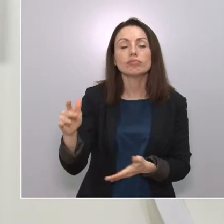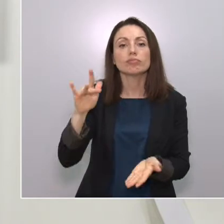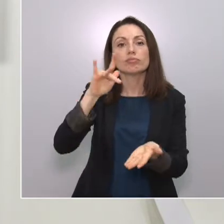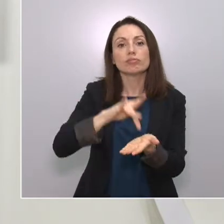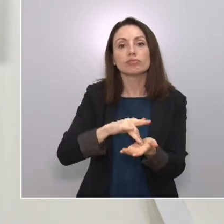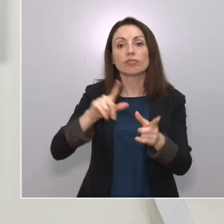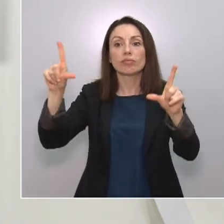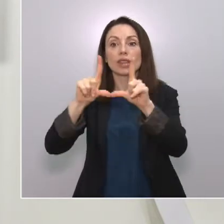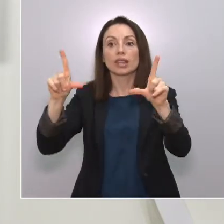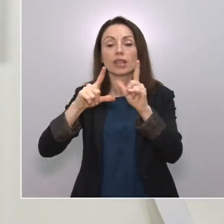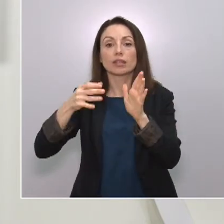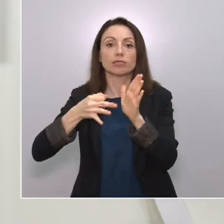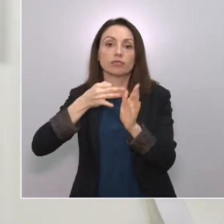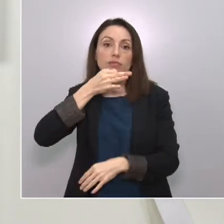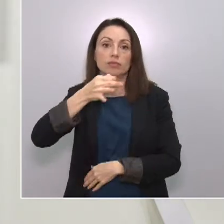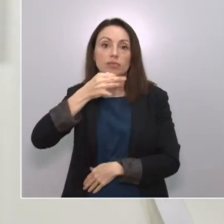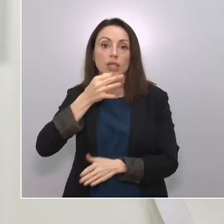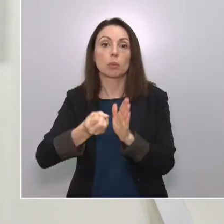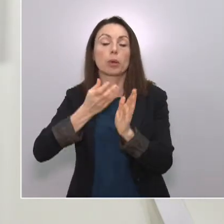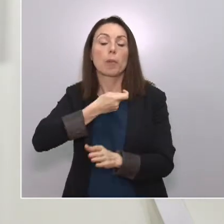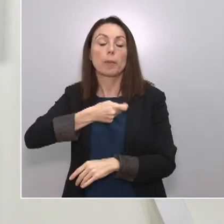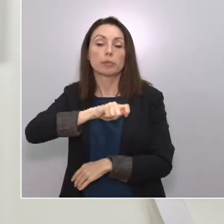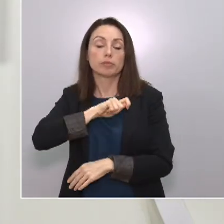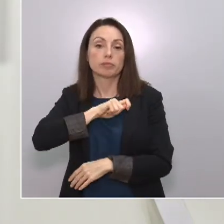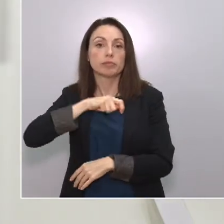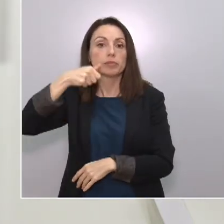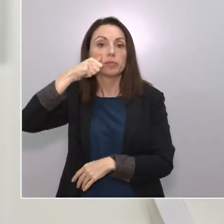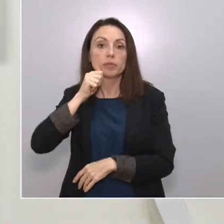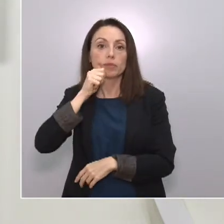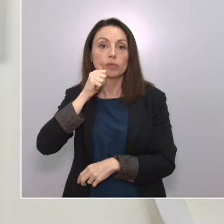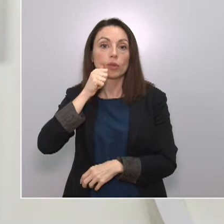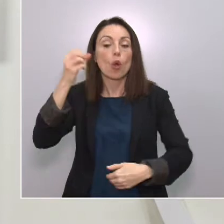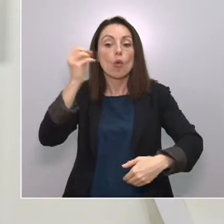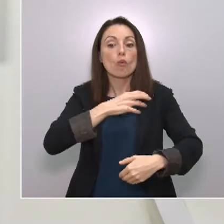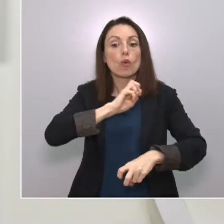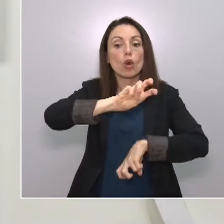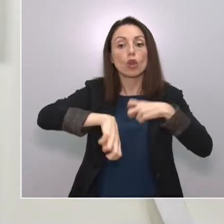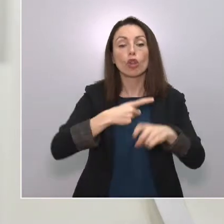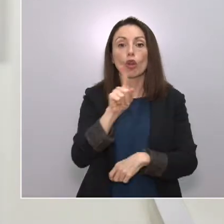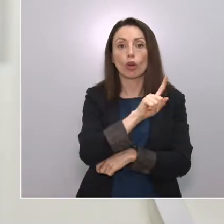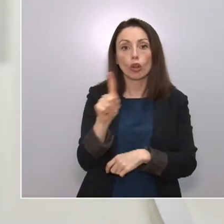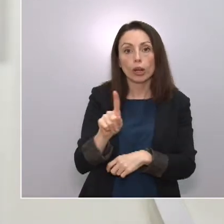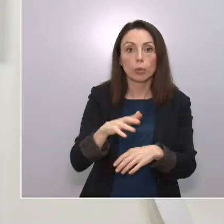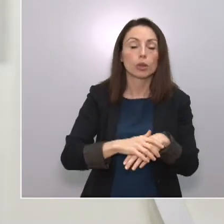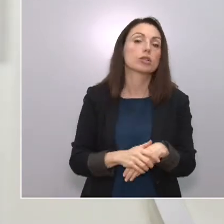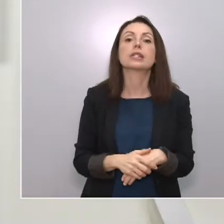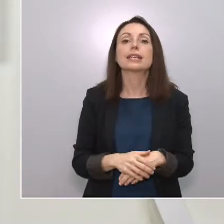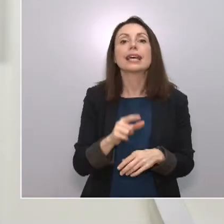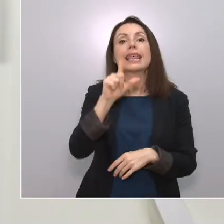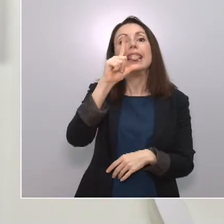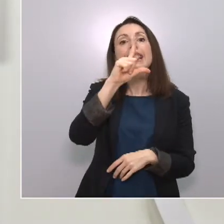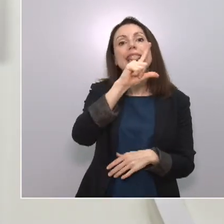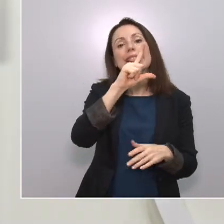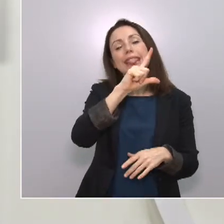por televisión el presidente Sánchez la creación de un fondo no reembolsable de 16.000 millones de euros, le